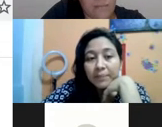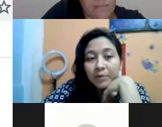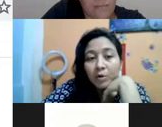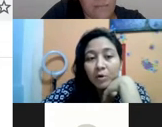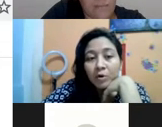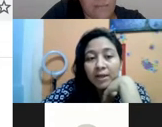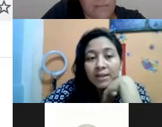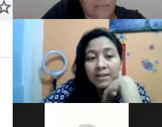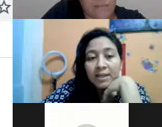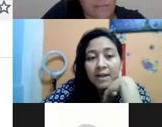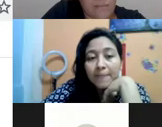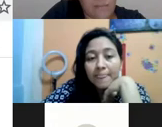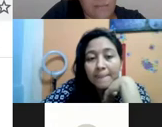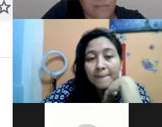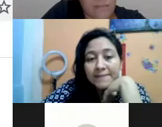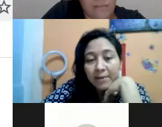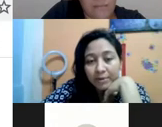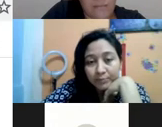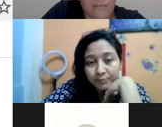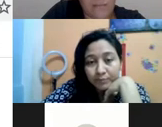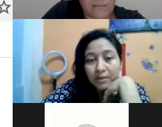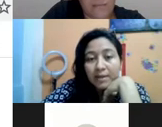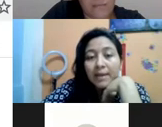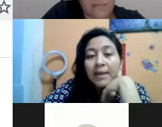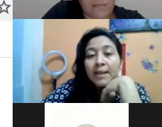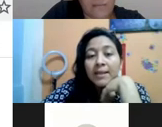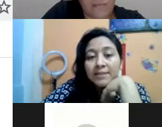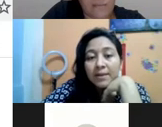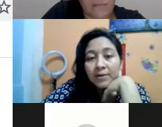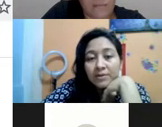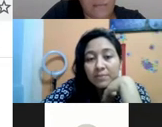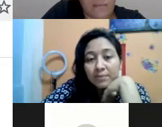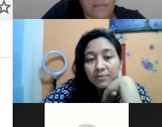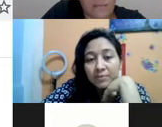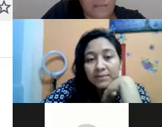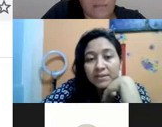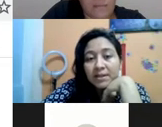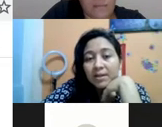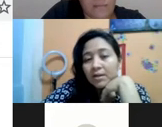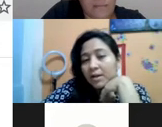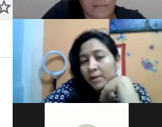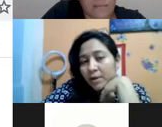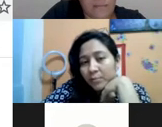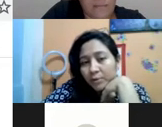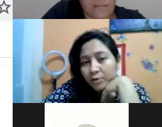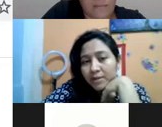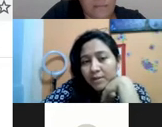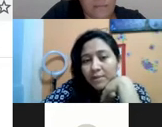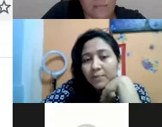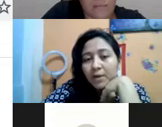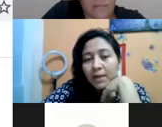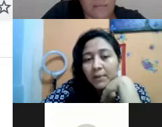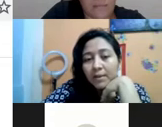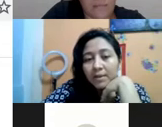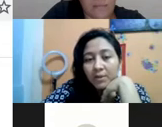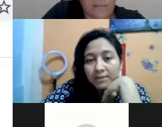mañana o el día sábado. El día sábado sí mismo se va a cerrar y ahí lo voy a dejar un poquito más de tiempo